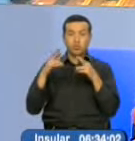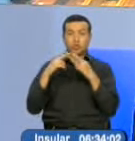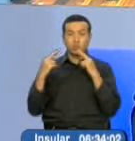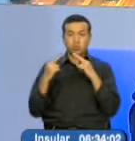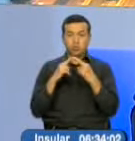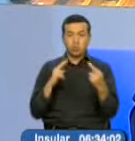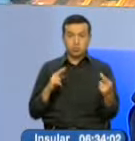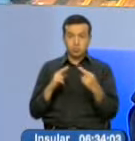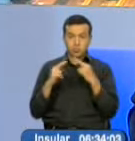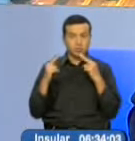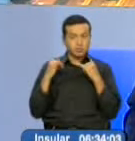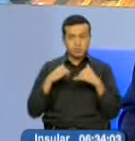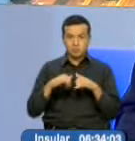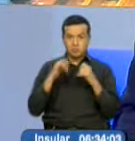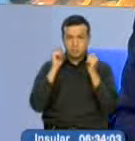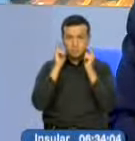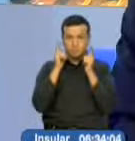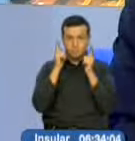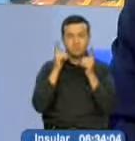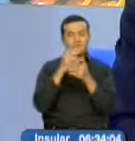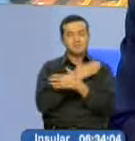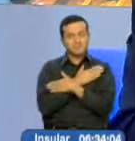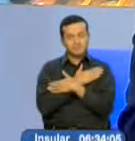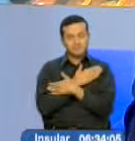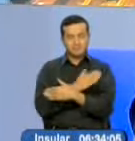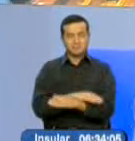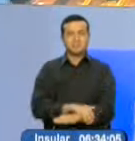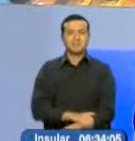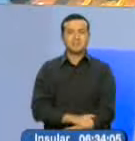Coliseo General Rumiñahui. Un fuerte abrazo.